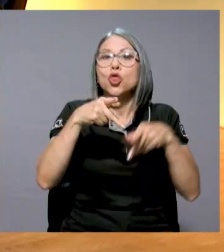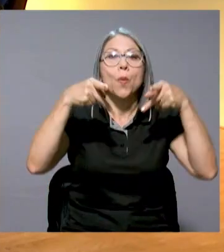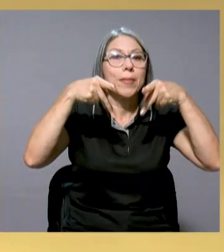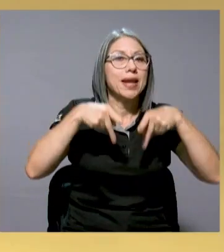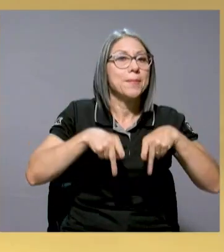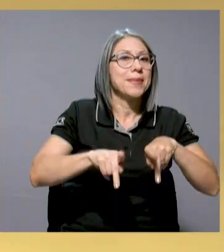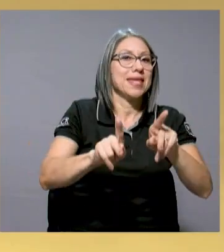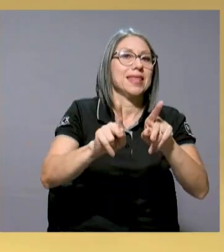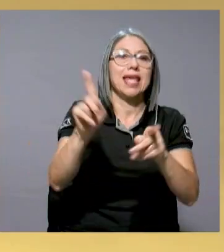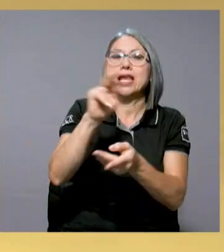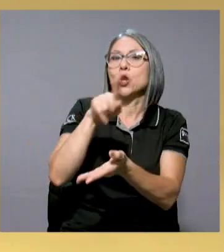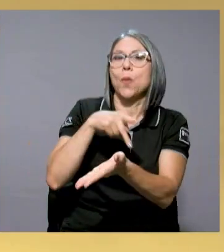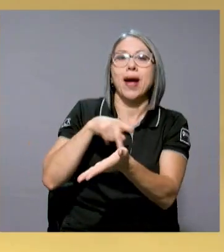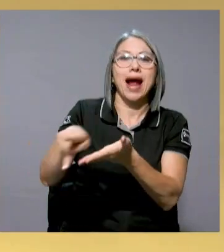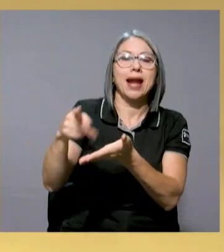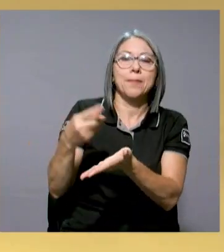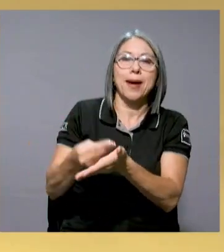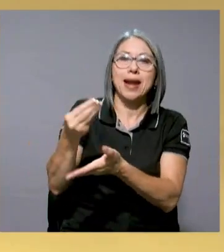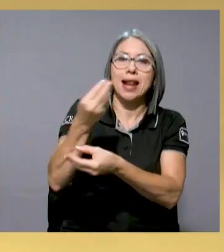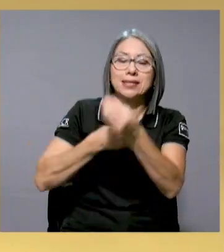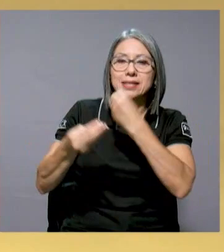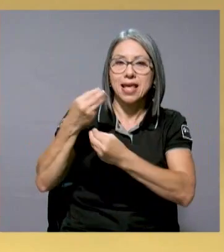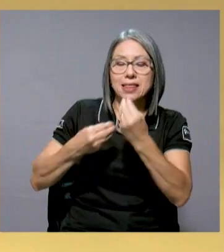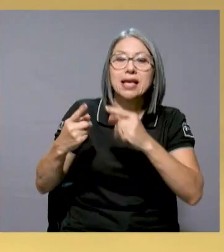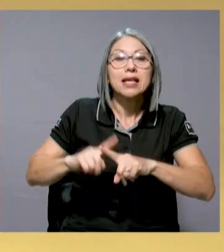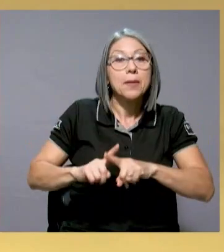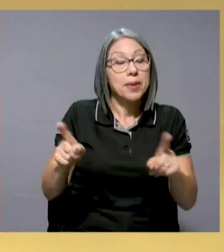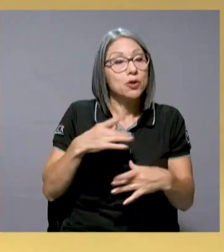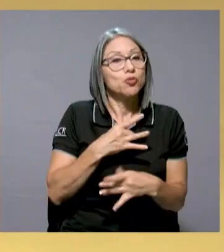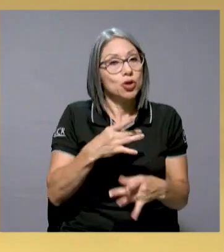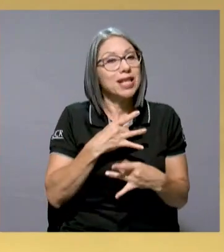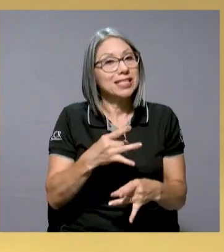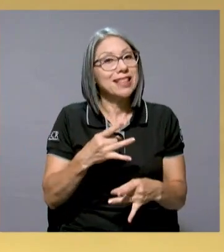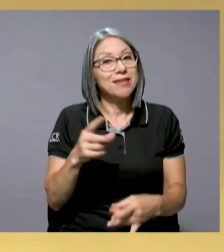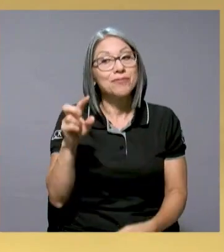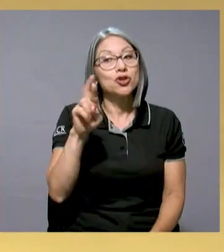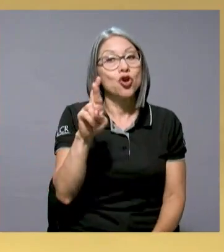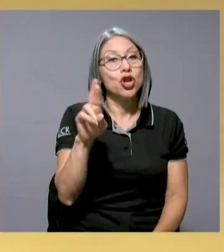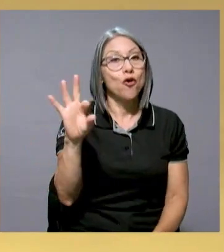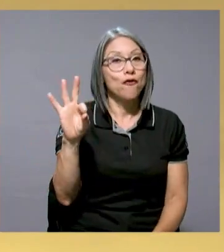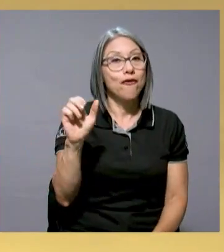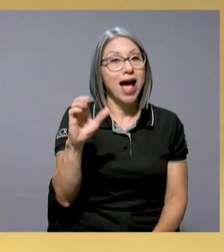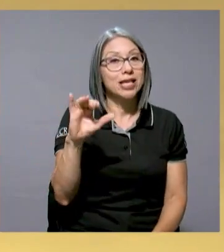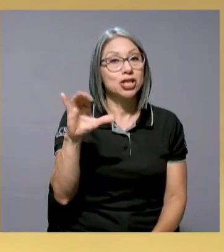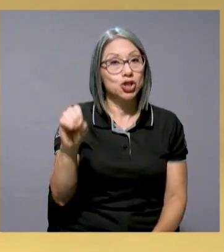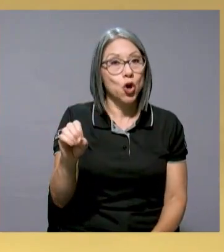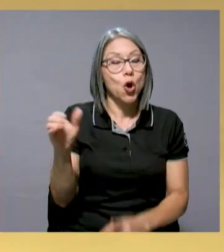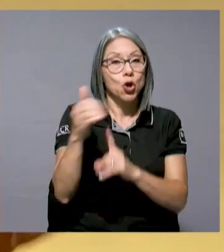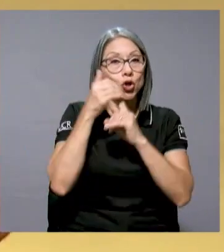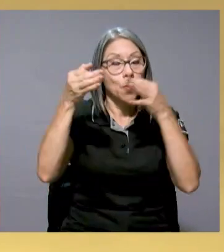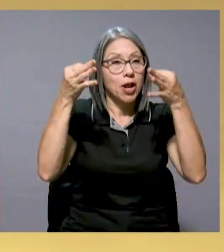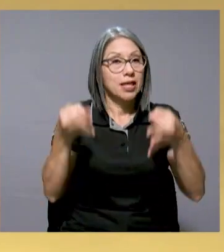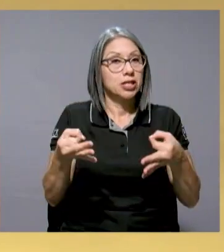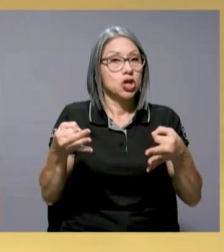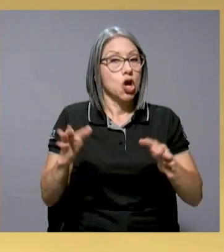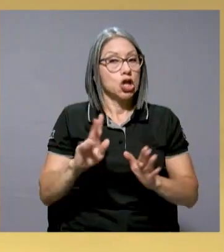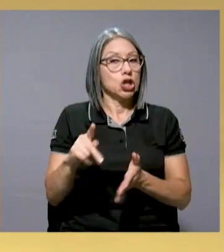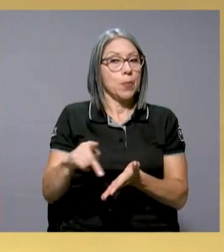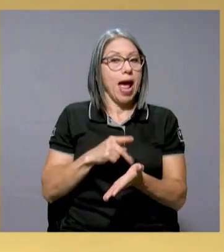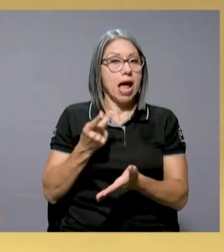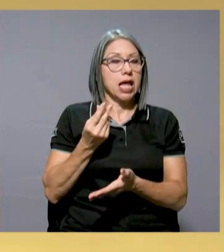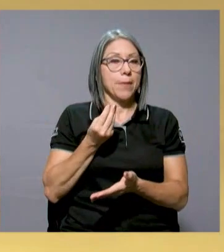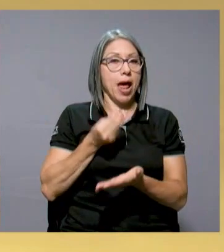dietas, pero es muy interesante que don Rodrigo Facio tomó esa decisión y en esa